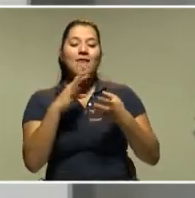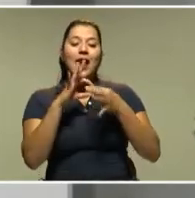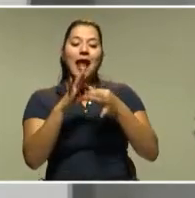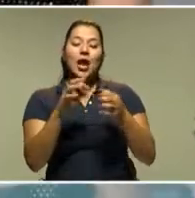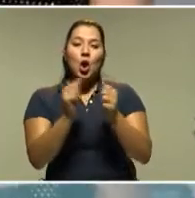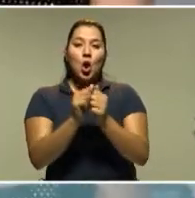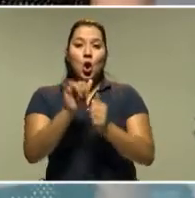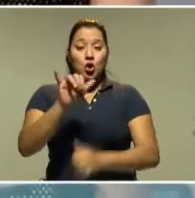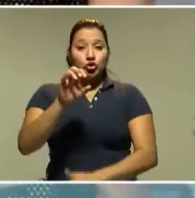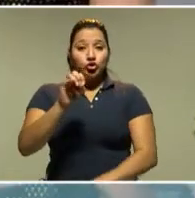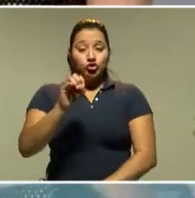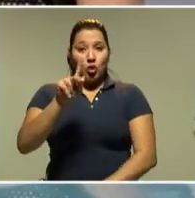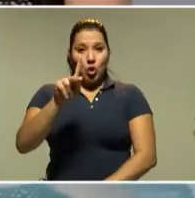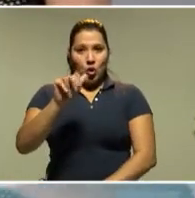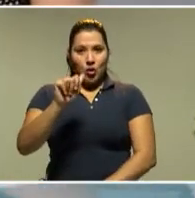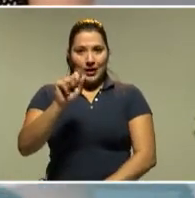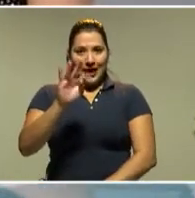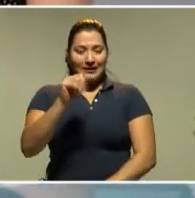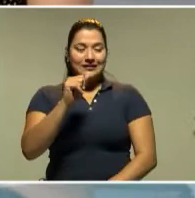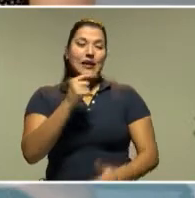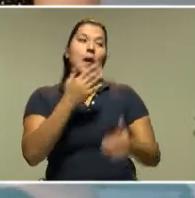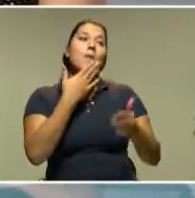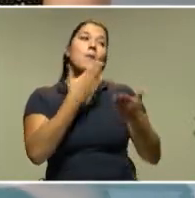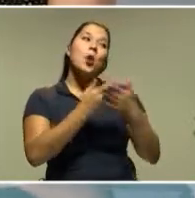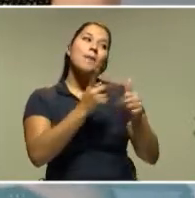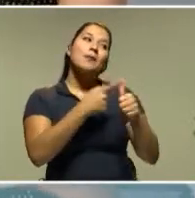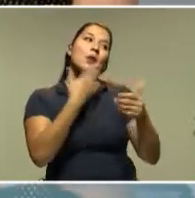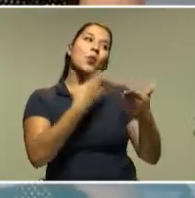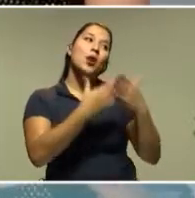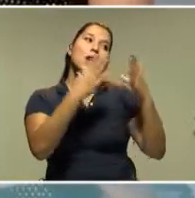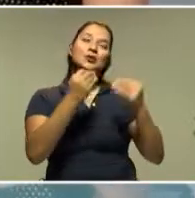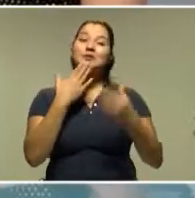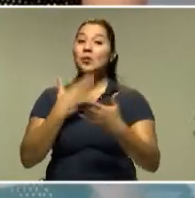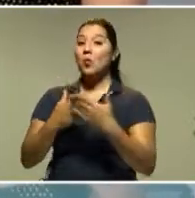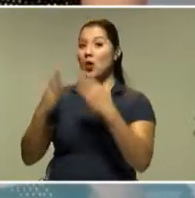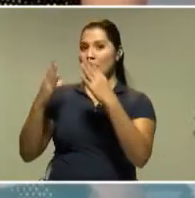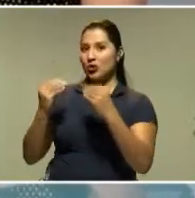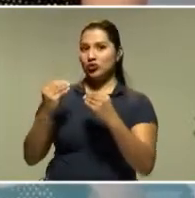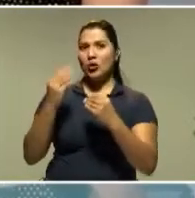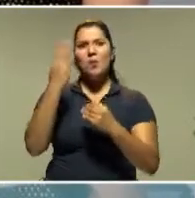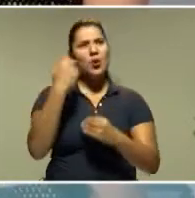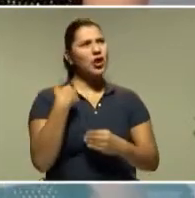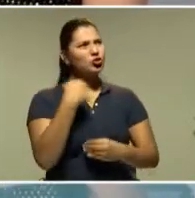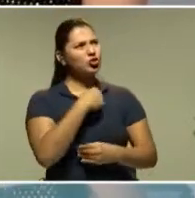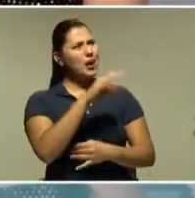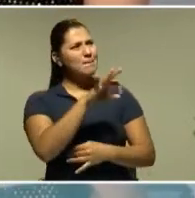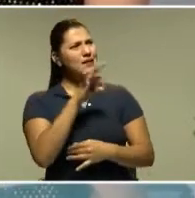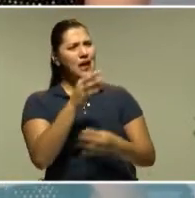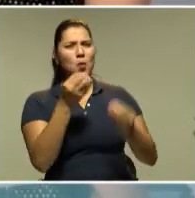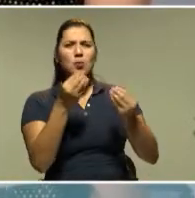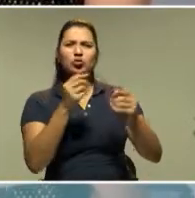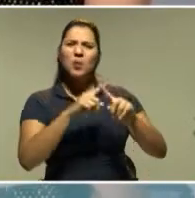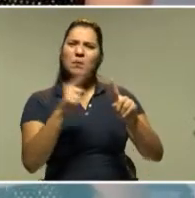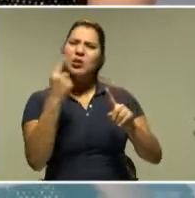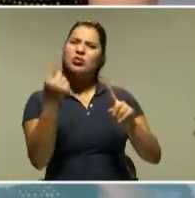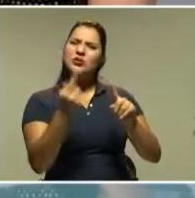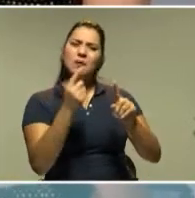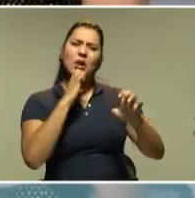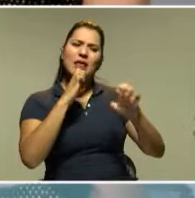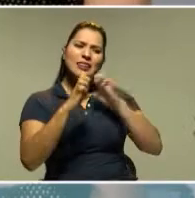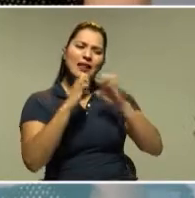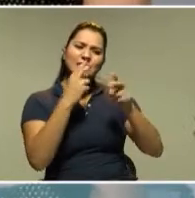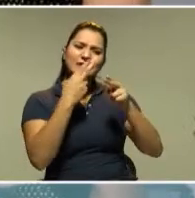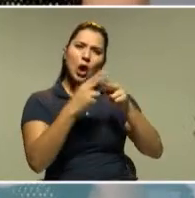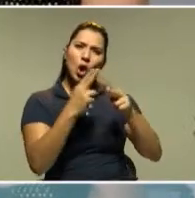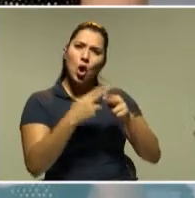Yocasta porque, bueno, buenas noches primero. Buenas noches. Yoka, porque te hemos invitado mucho, pero siempre son como entrevistitas cortas. Claro.